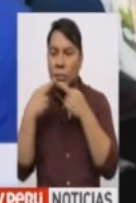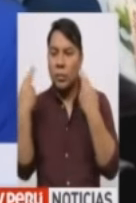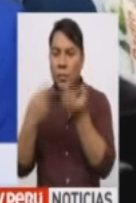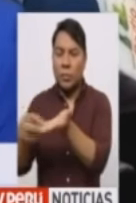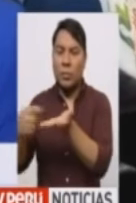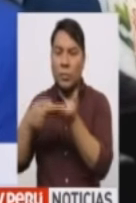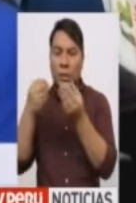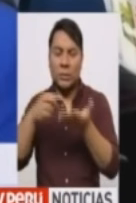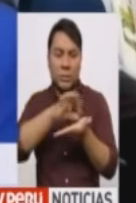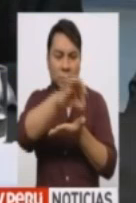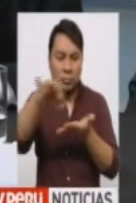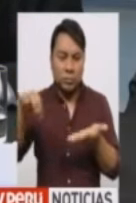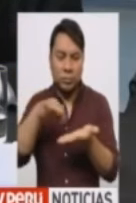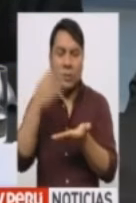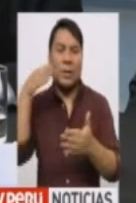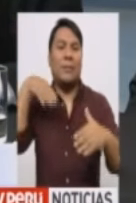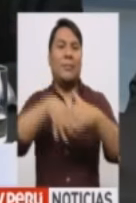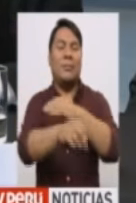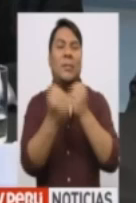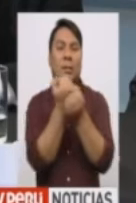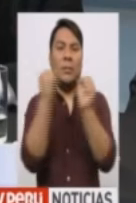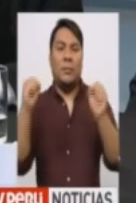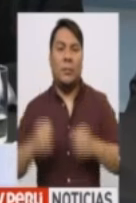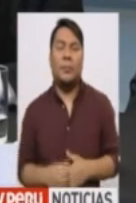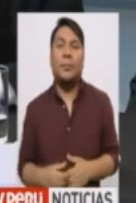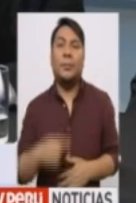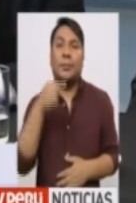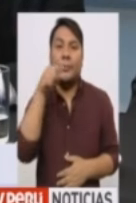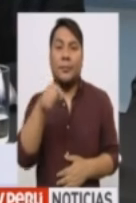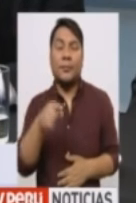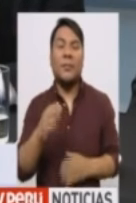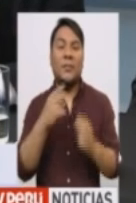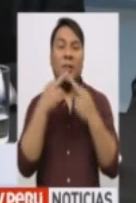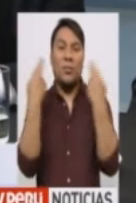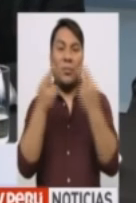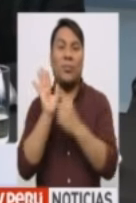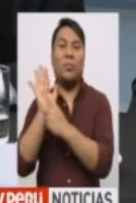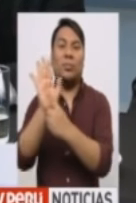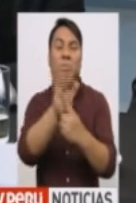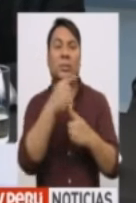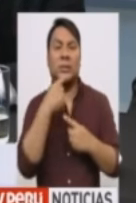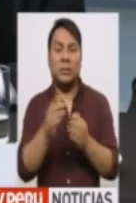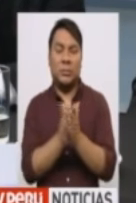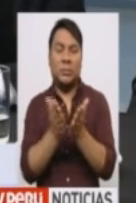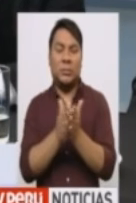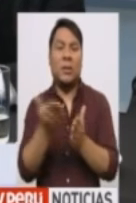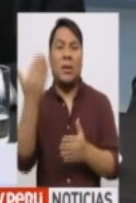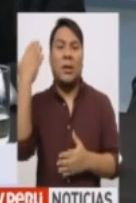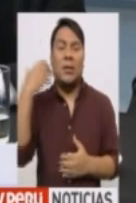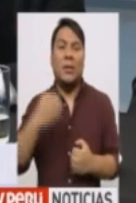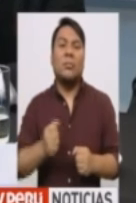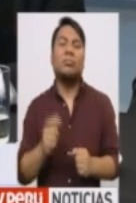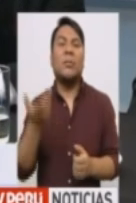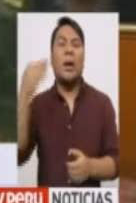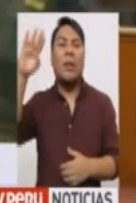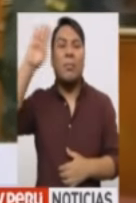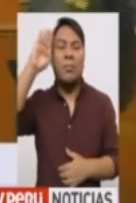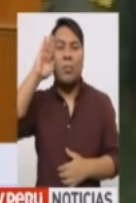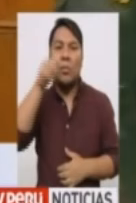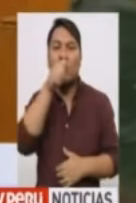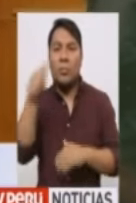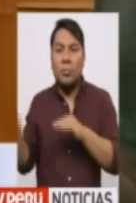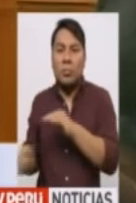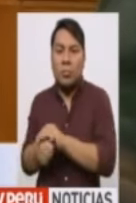que engranadas han logrado el éxito. Durante la conferencia, Estela Valdivia aseguró que no existieron comandos gallinazos encargados de